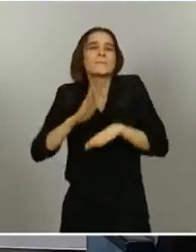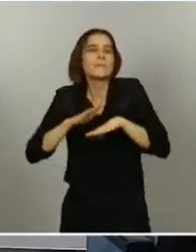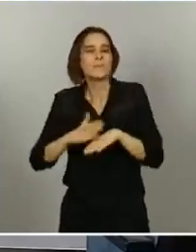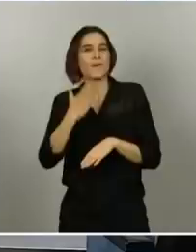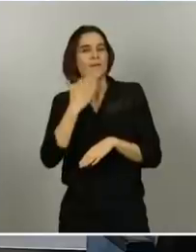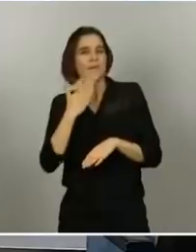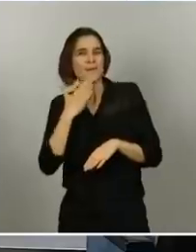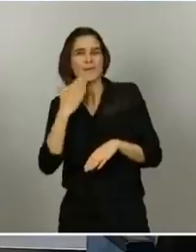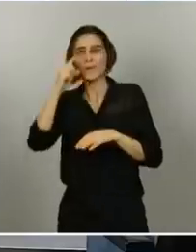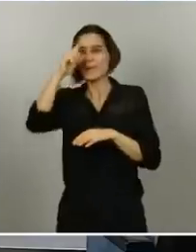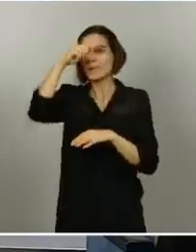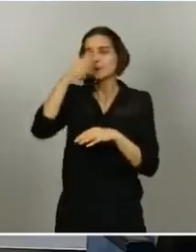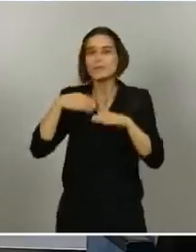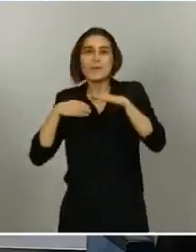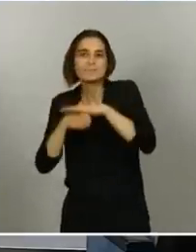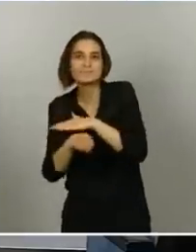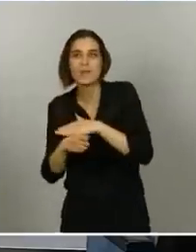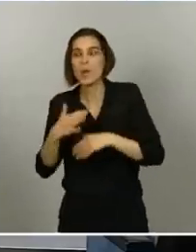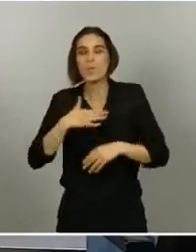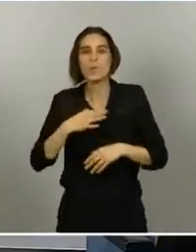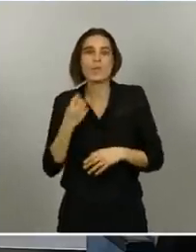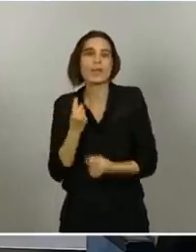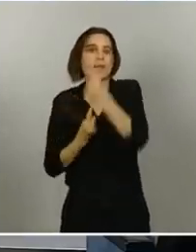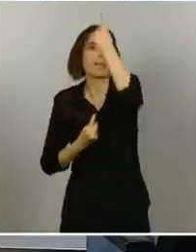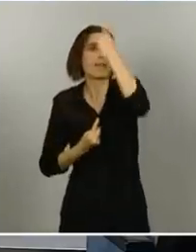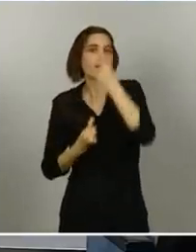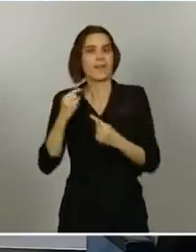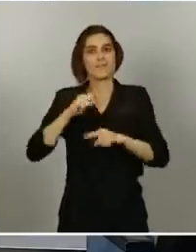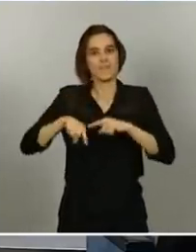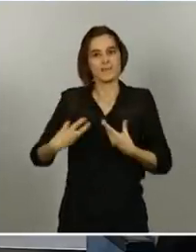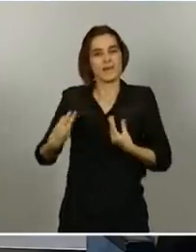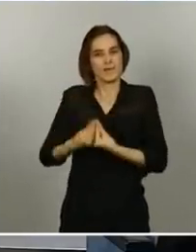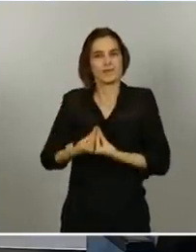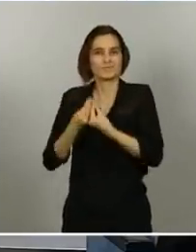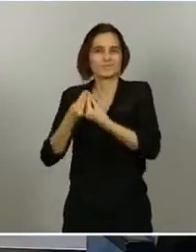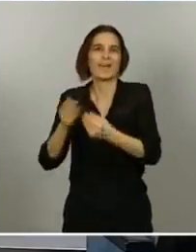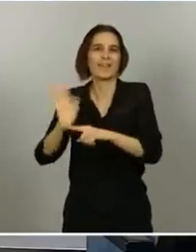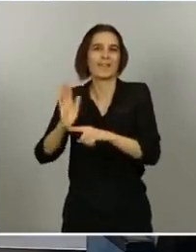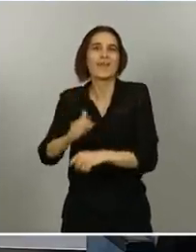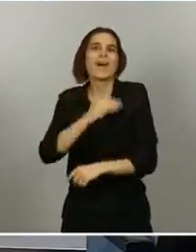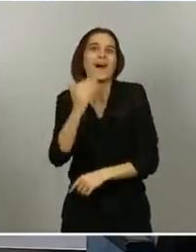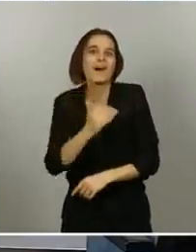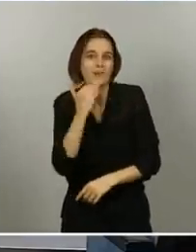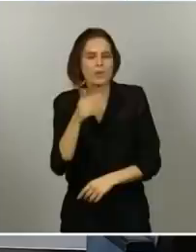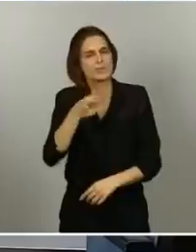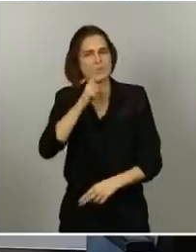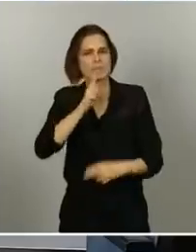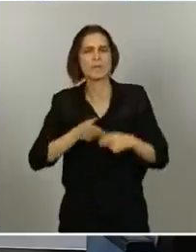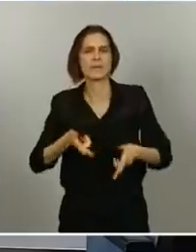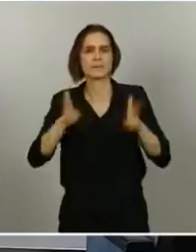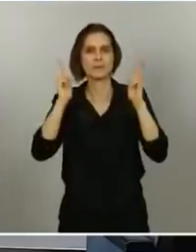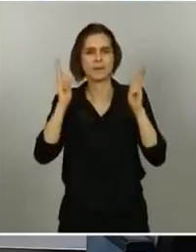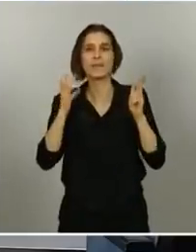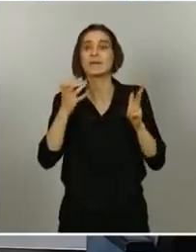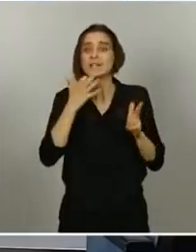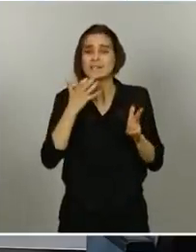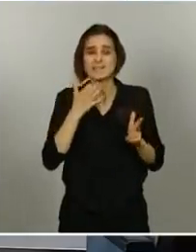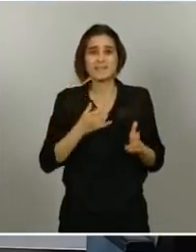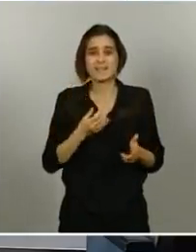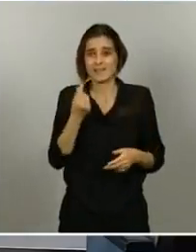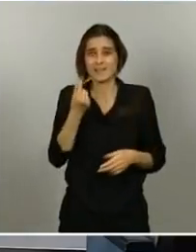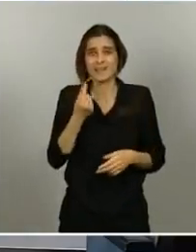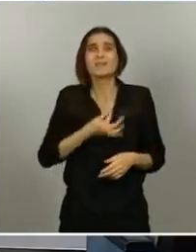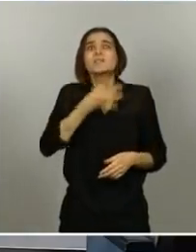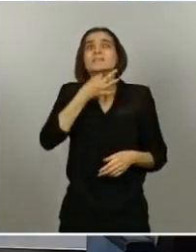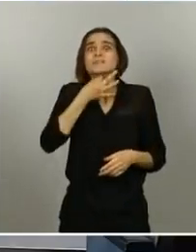ou poder ir alguna vez con tú familia ao cine non hai libertad se non se chega a fin de mes quero acabar dando